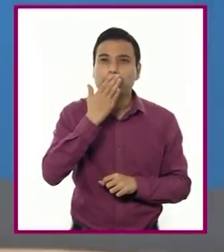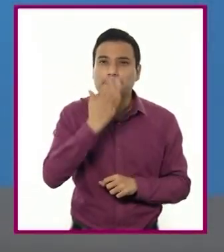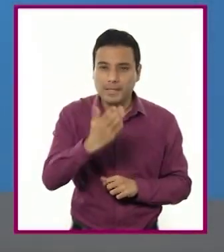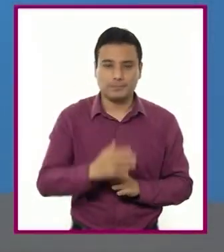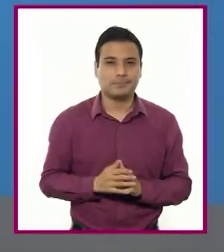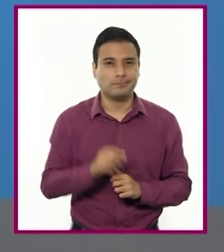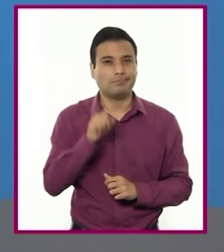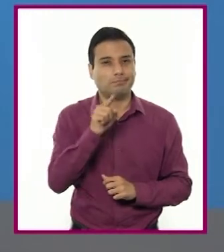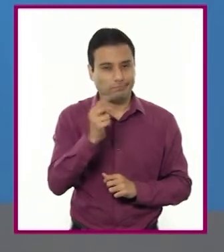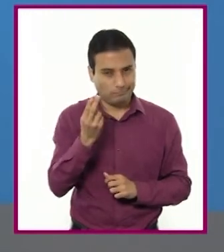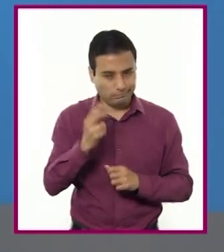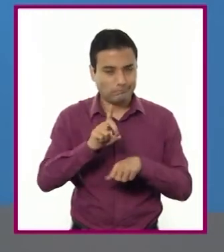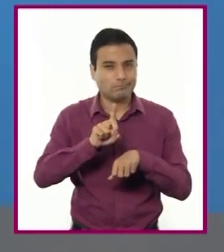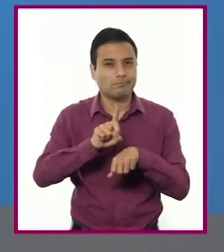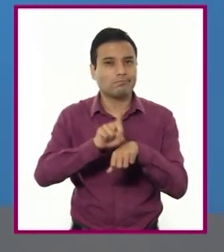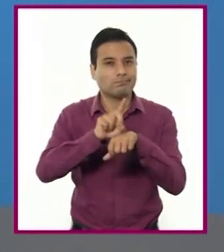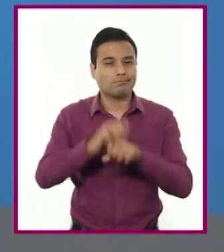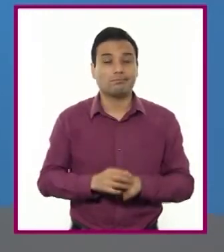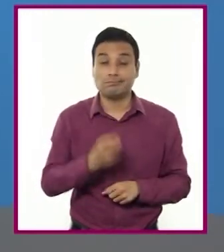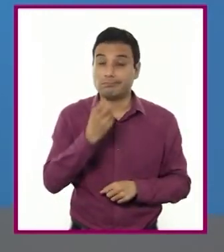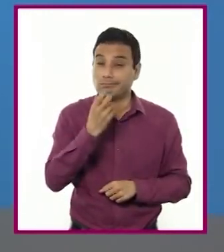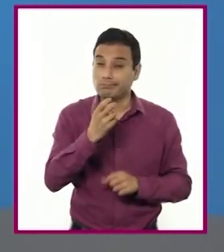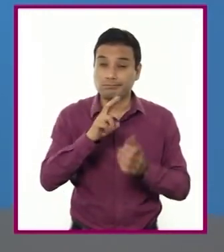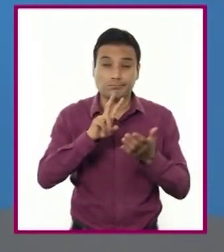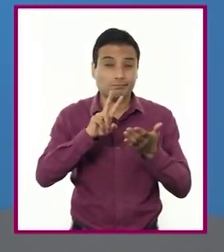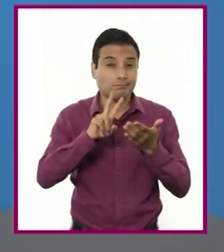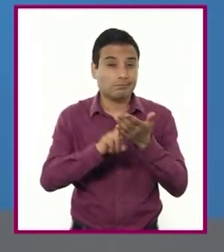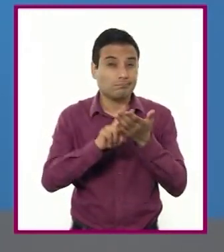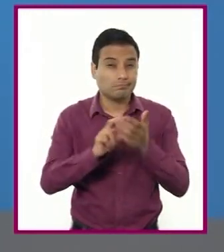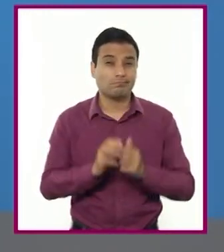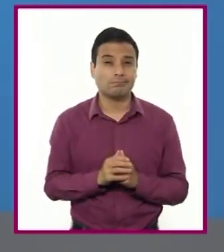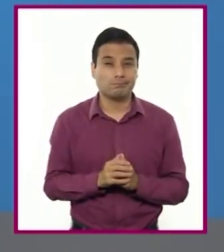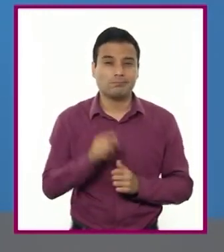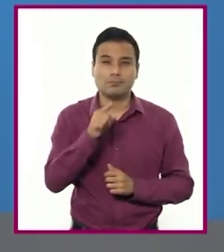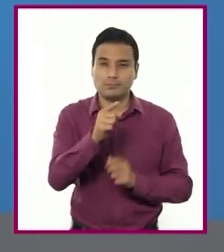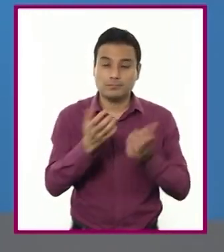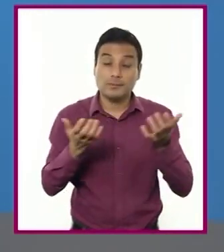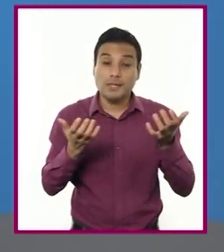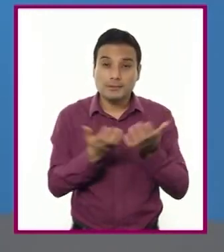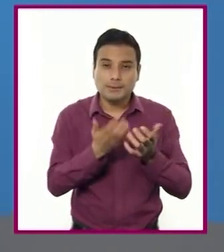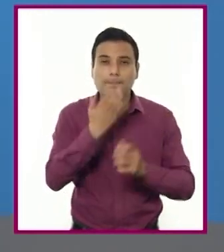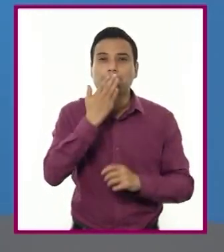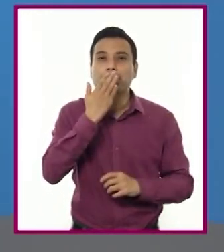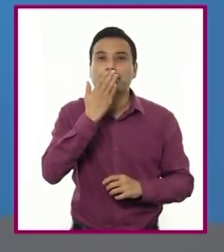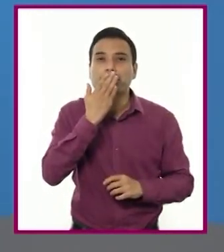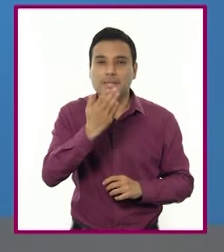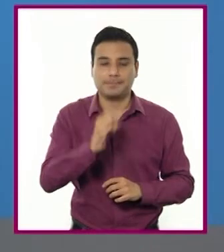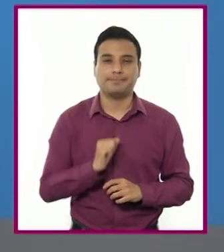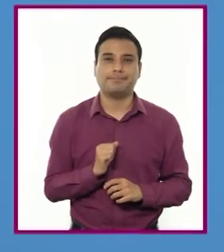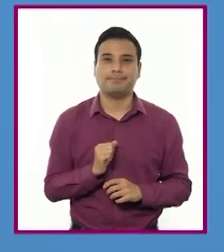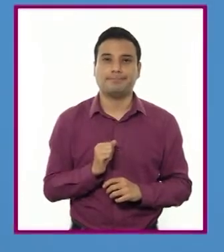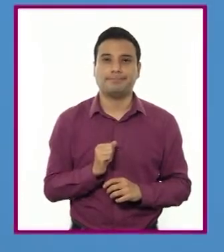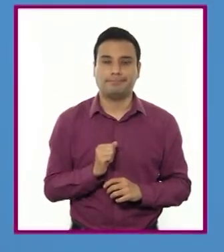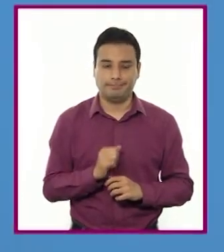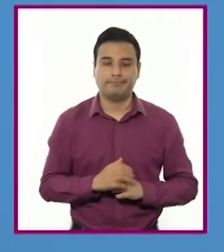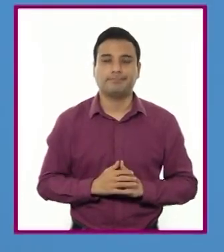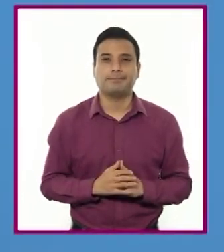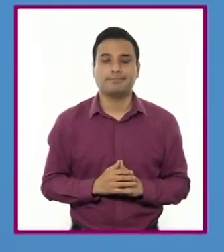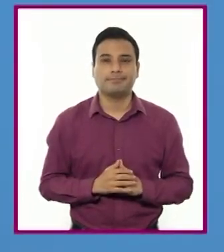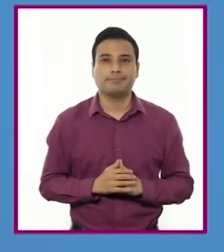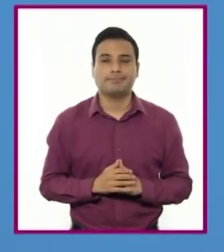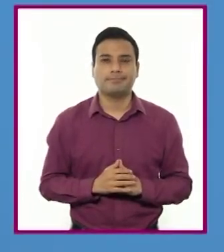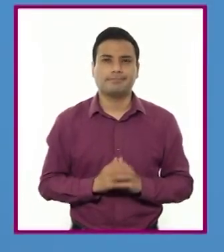a su vida diaria es fundamental para que sepan cómo actuar frente a los comportamientos de riesgo.